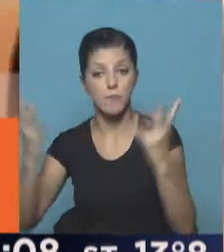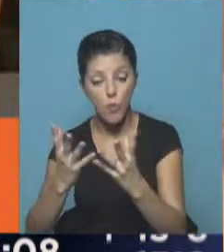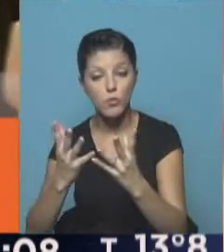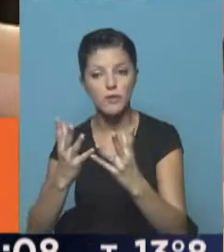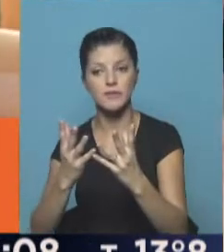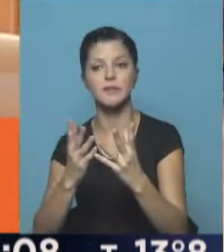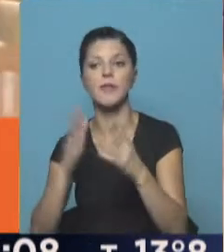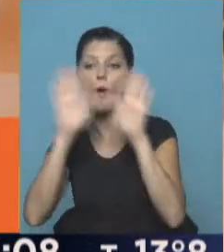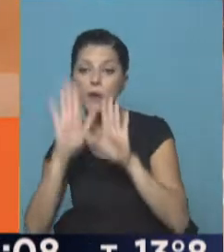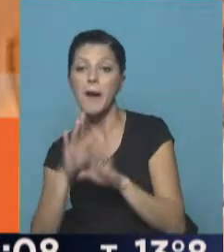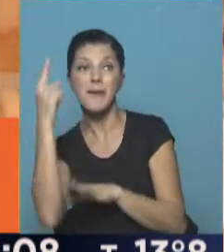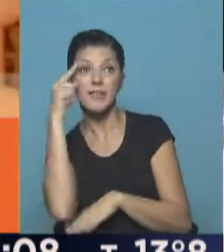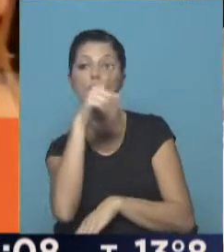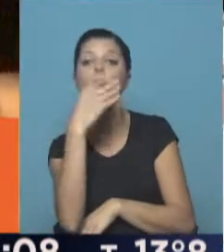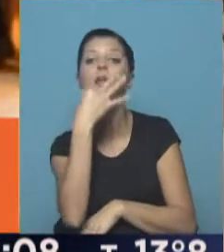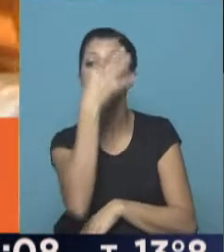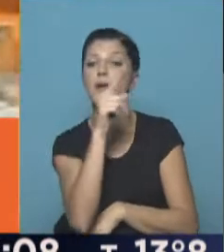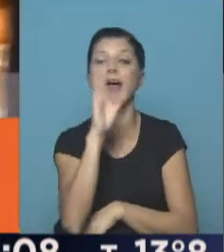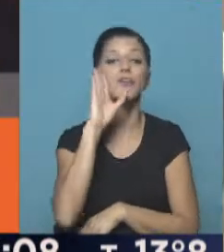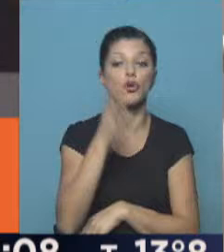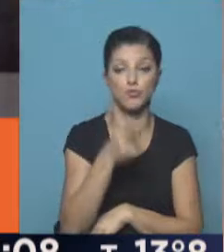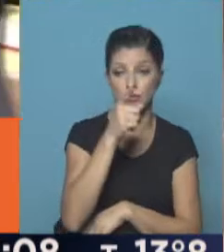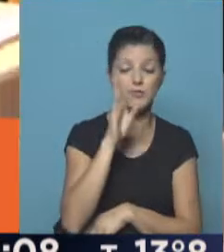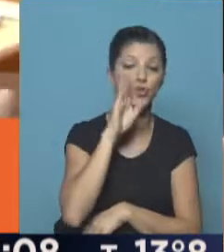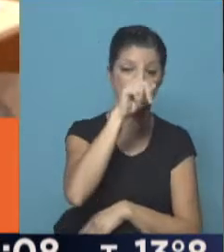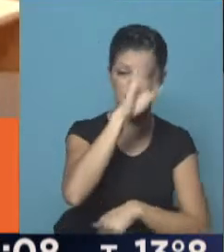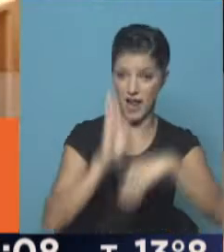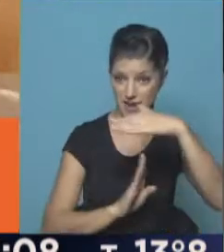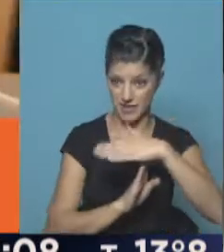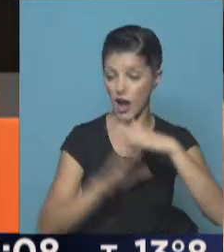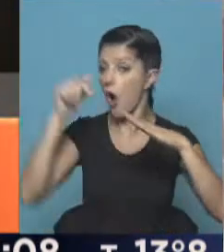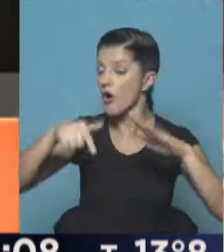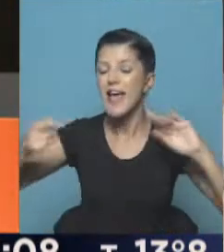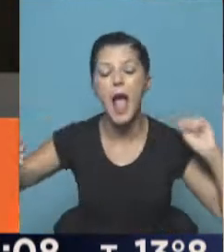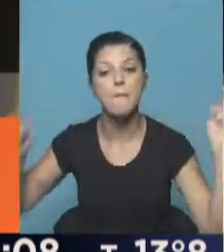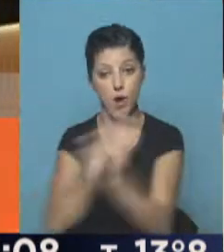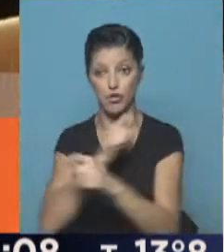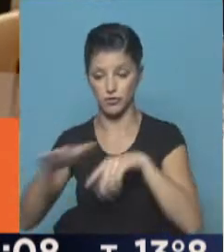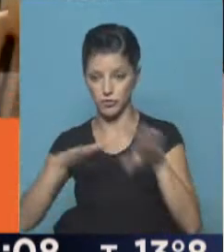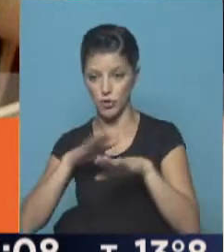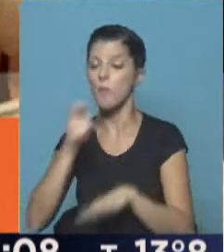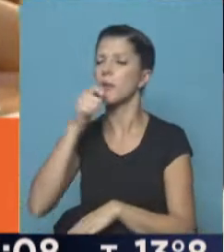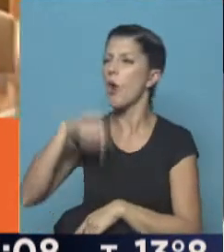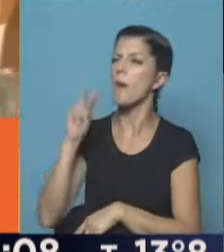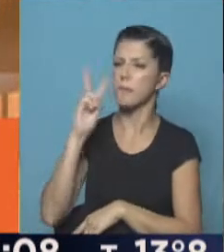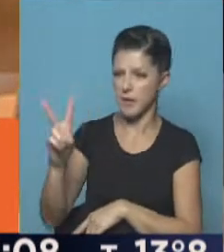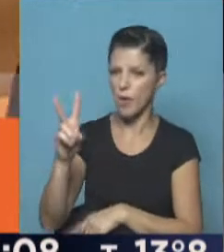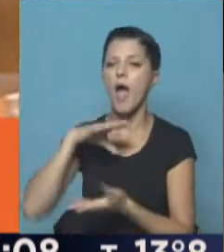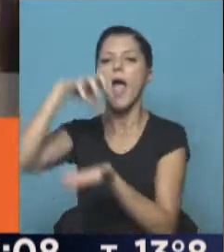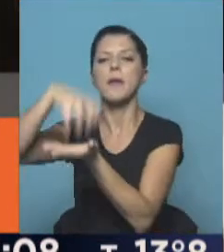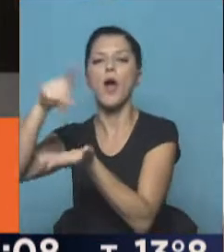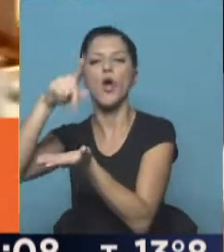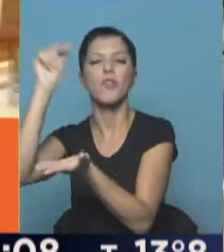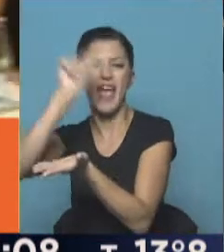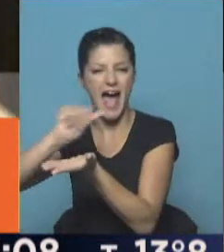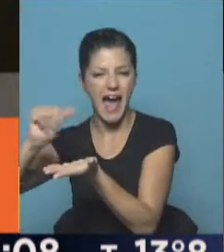Unidos. Hoy las estructuras y parámetros emanan de otro lugar, lo vimos con estas iniciativas como el Banco Asiático de Infraestructura y Desarrollo, como